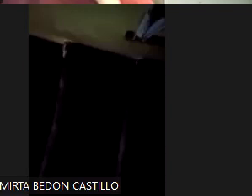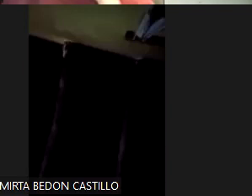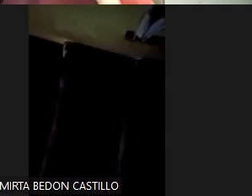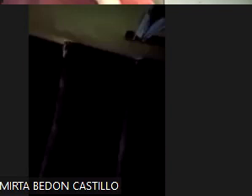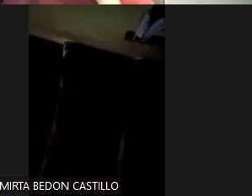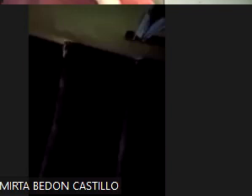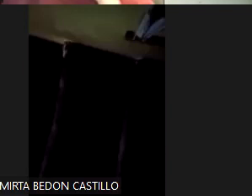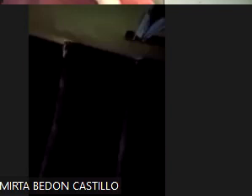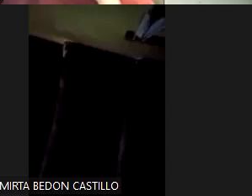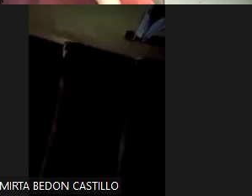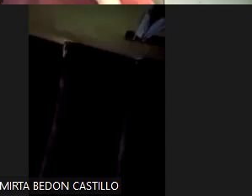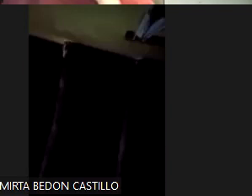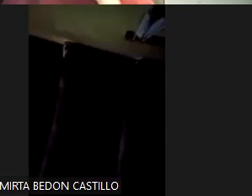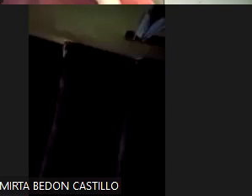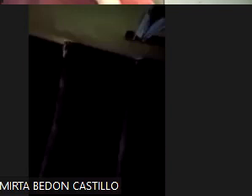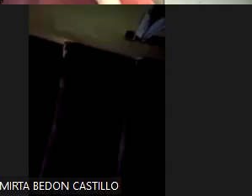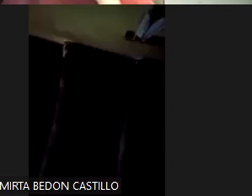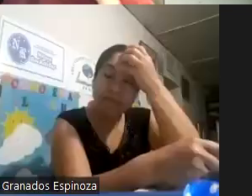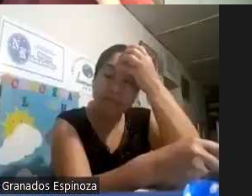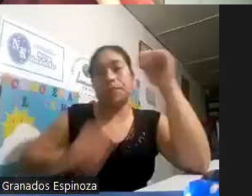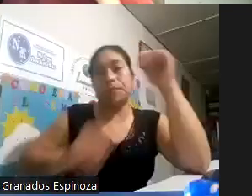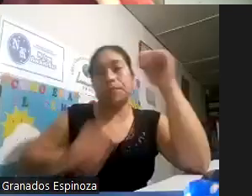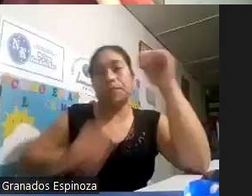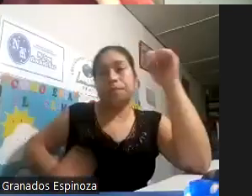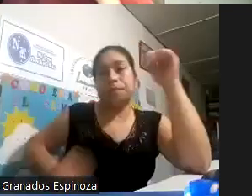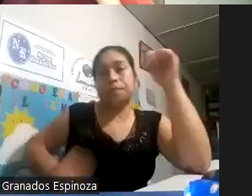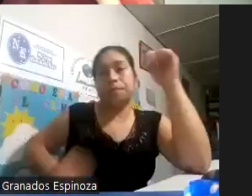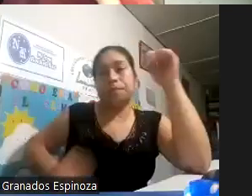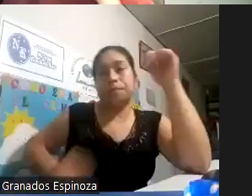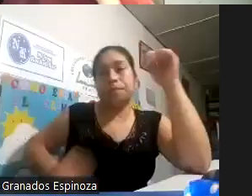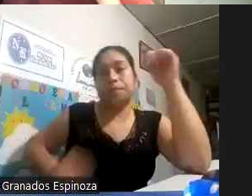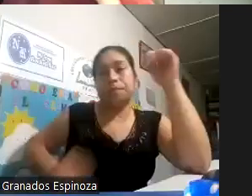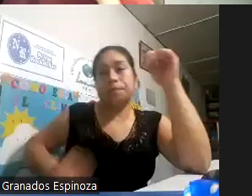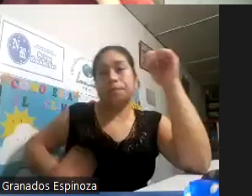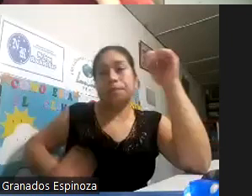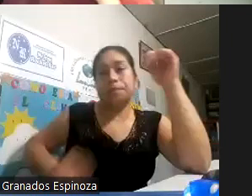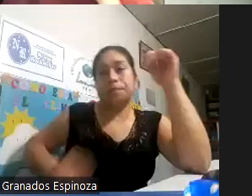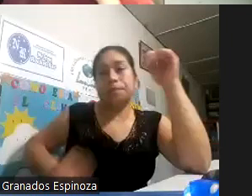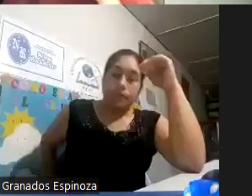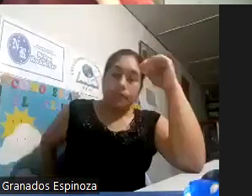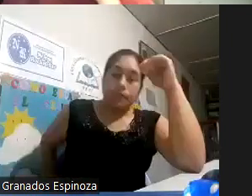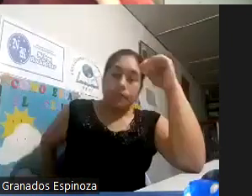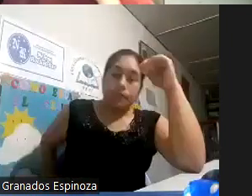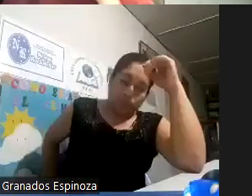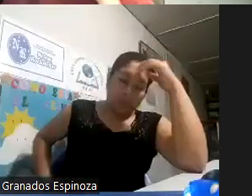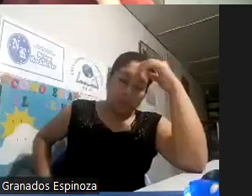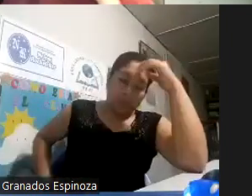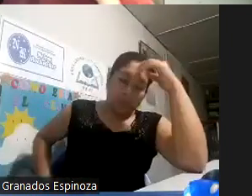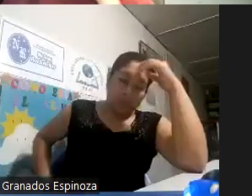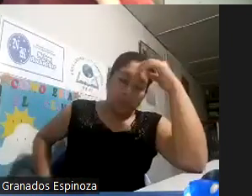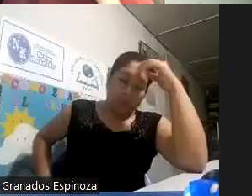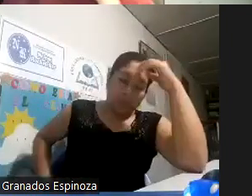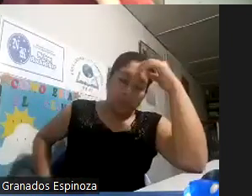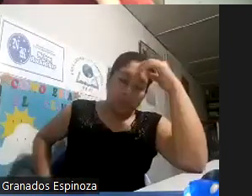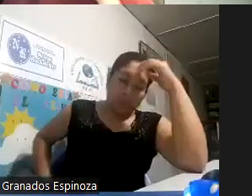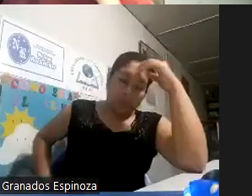enfrentándose, ¿cómo se puede decir esto? Para ver quién vota por quién, ¿no?